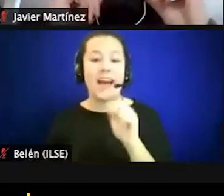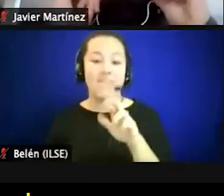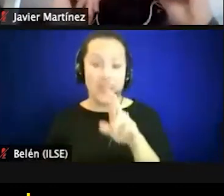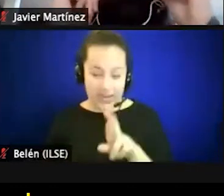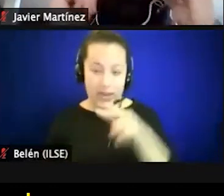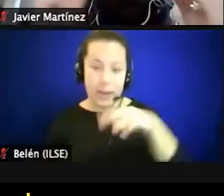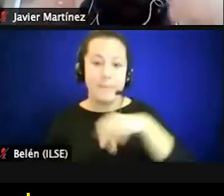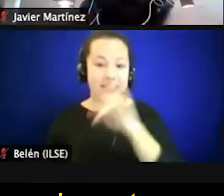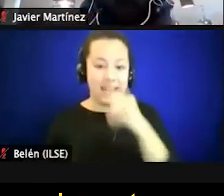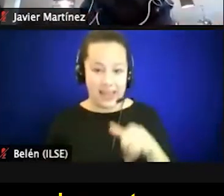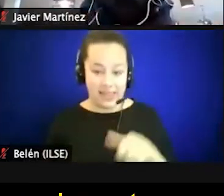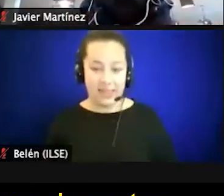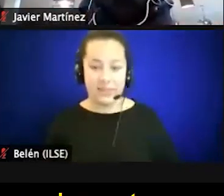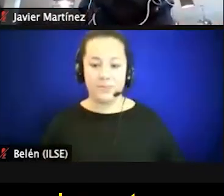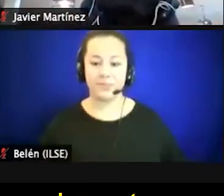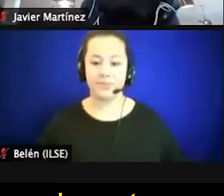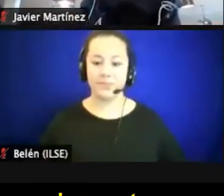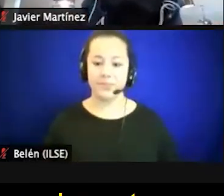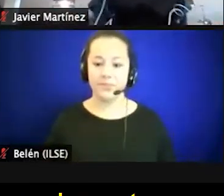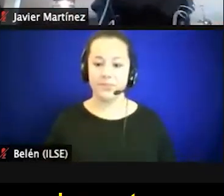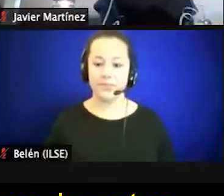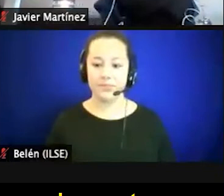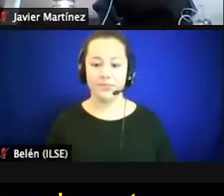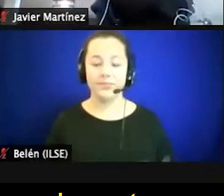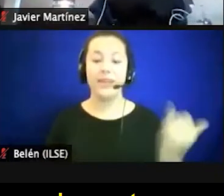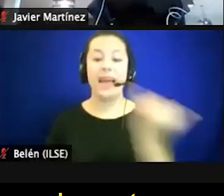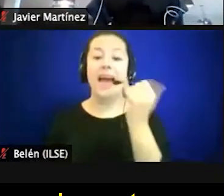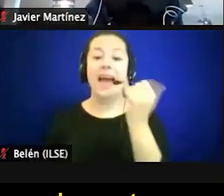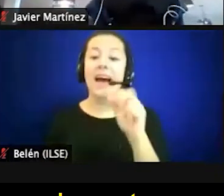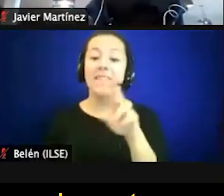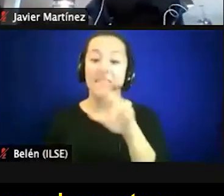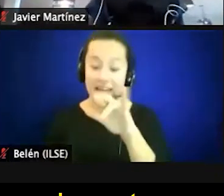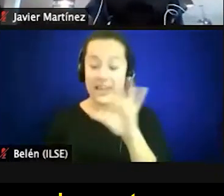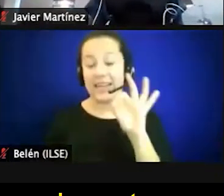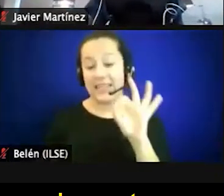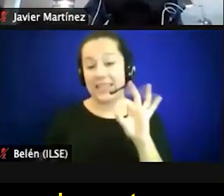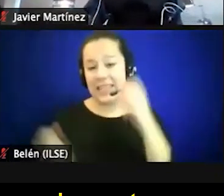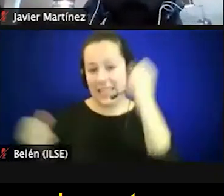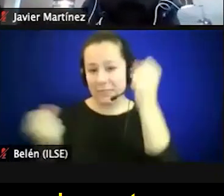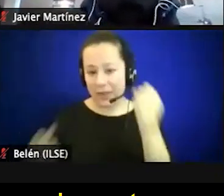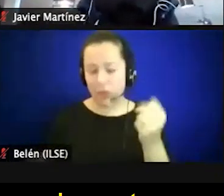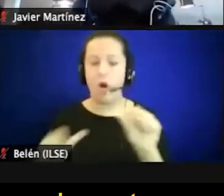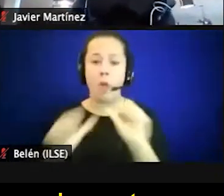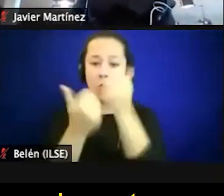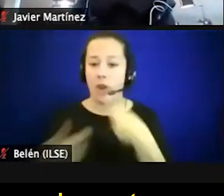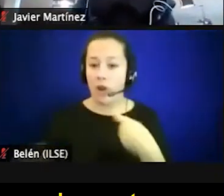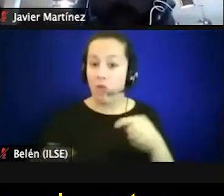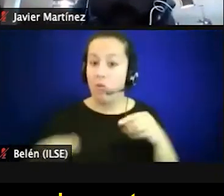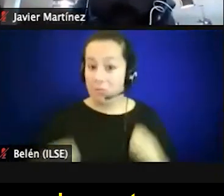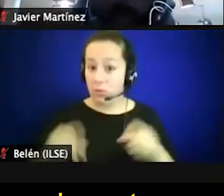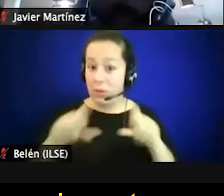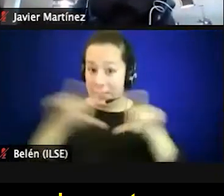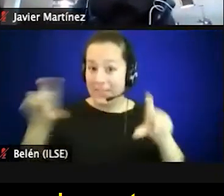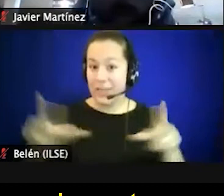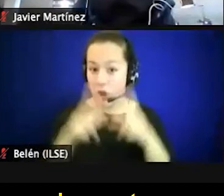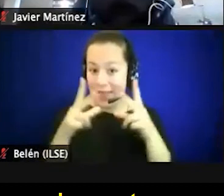Martínez. Javier Martínez es experto en modelos de negocio y gobierno de estas empresas, de las empresas sociales.